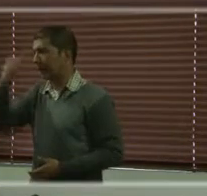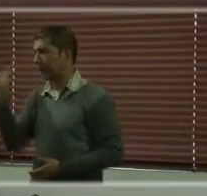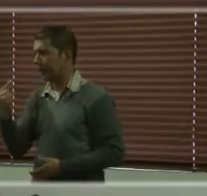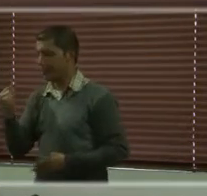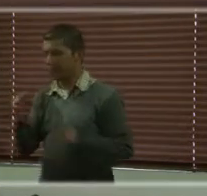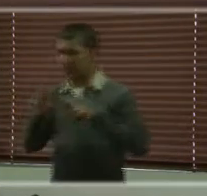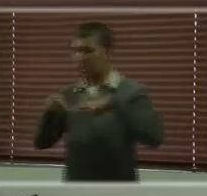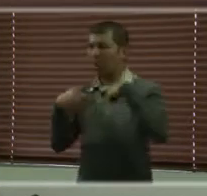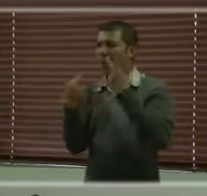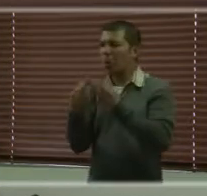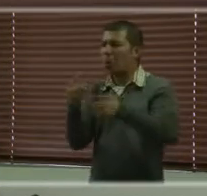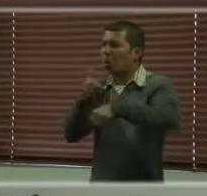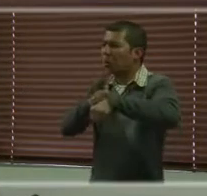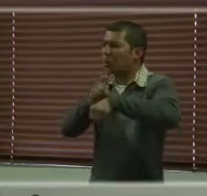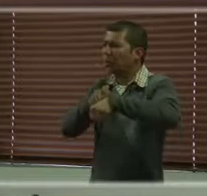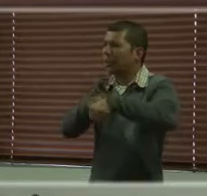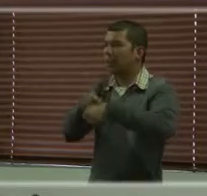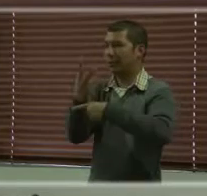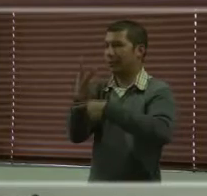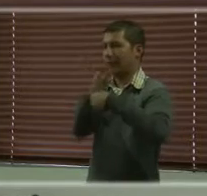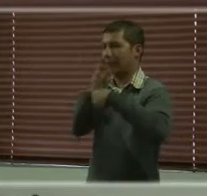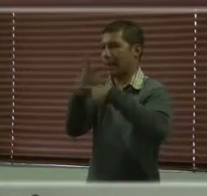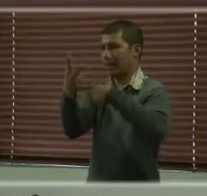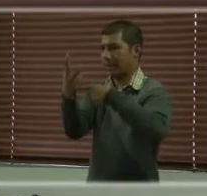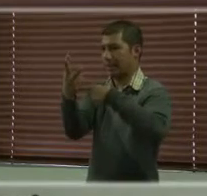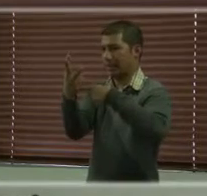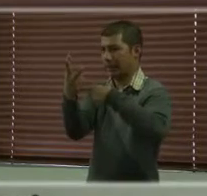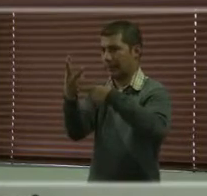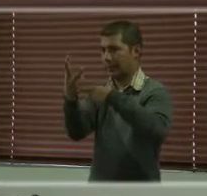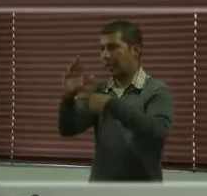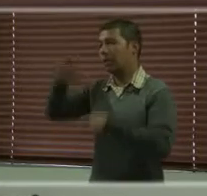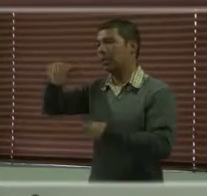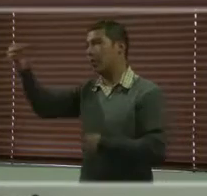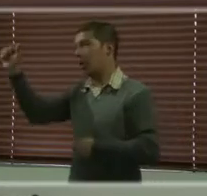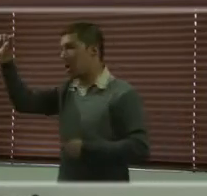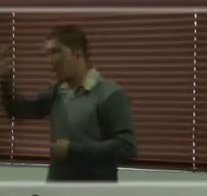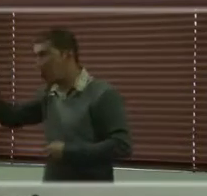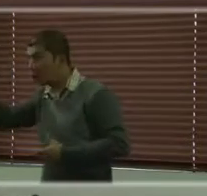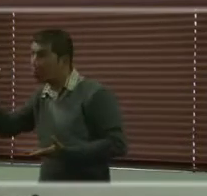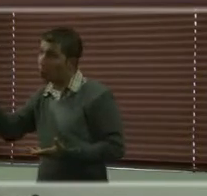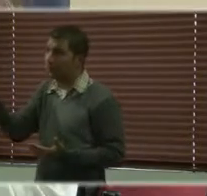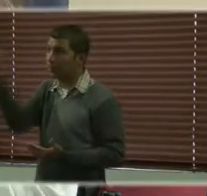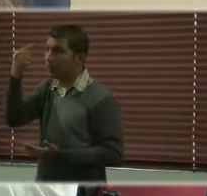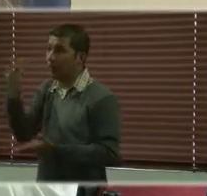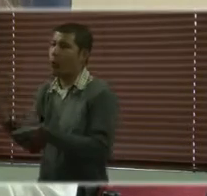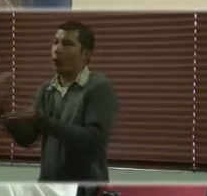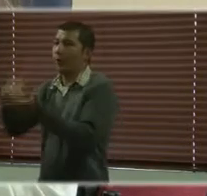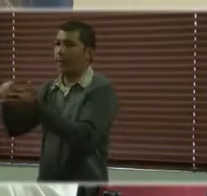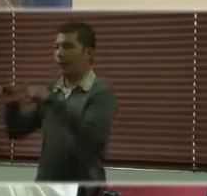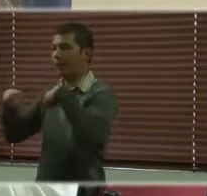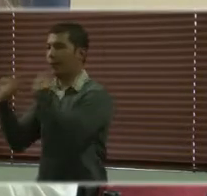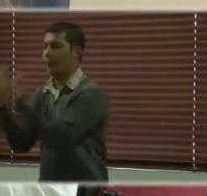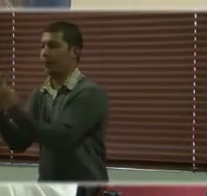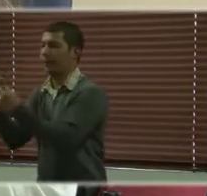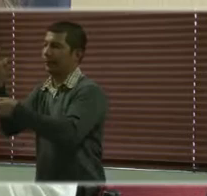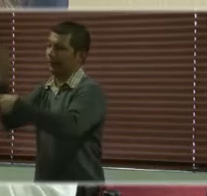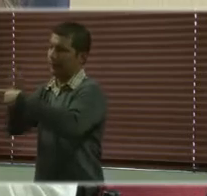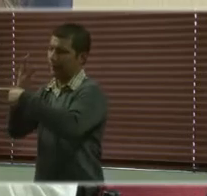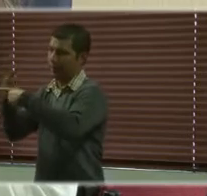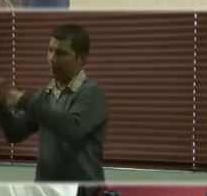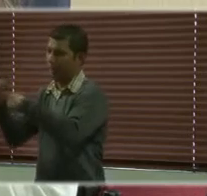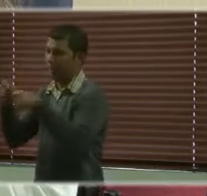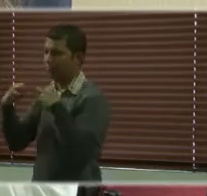durante esos periodos de sesión presencial se llevan a cabo los diálogos constructivos